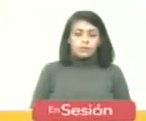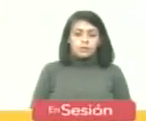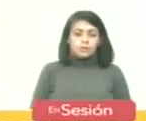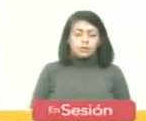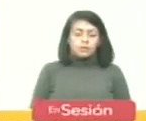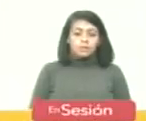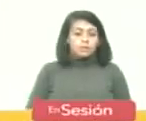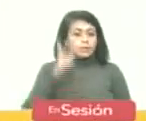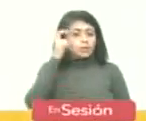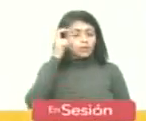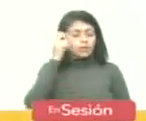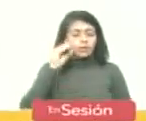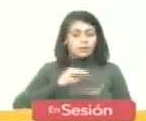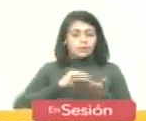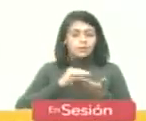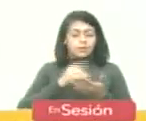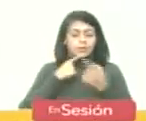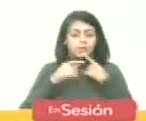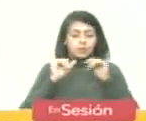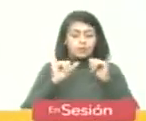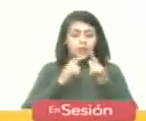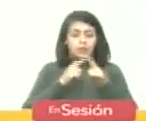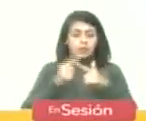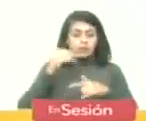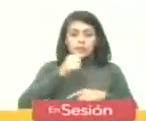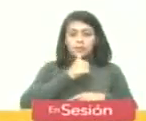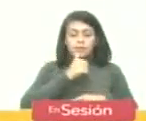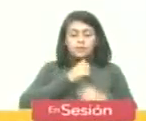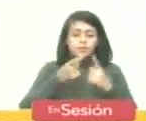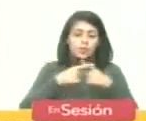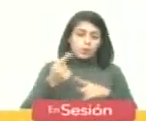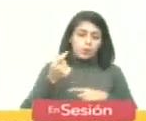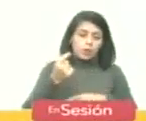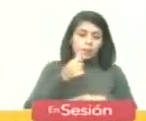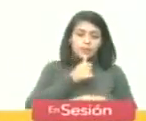he escuchado varias veces aquí, a veces con más paciencia y otras veces con menos,